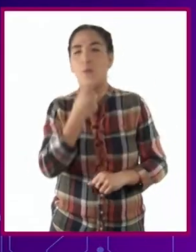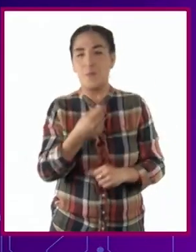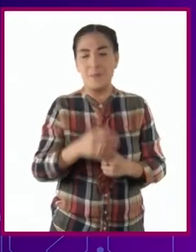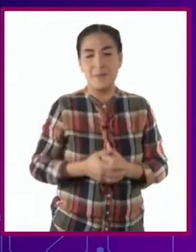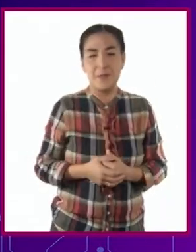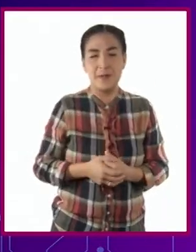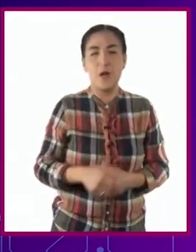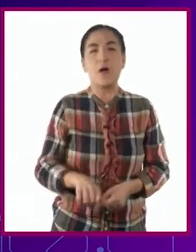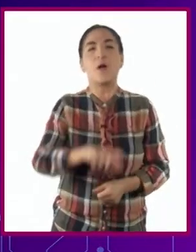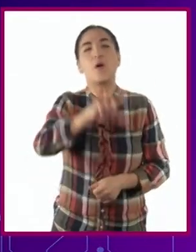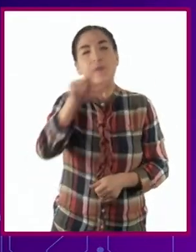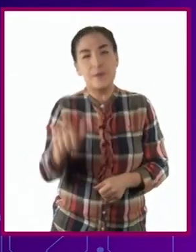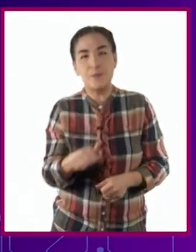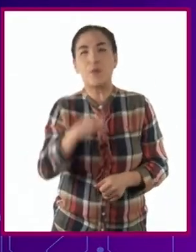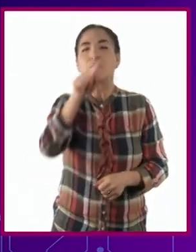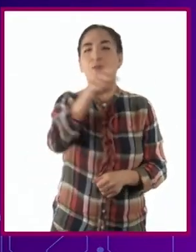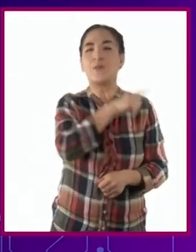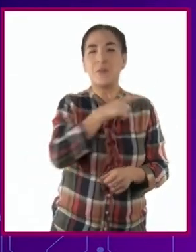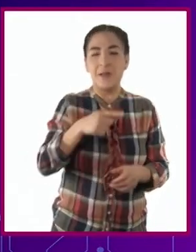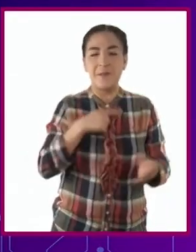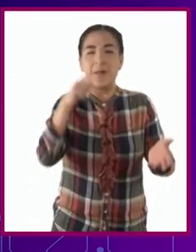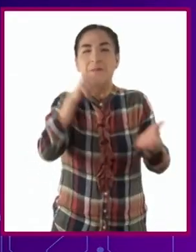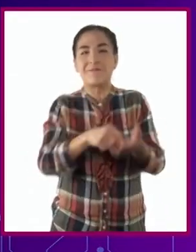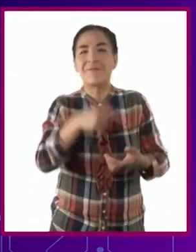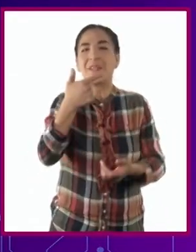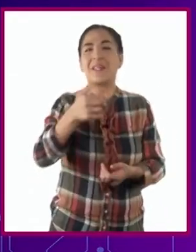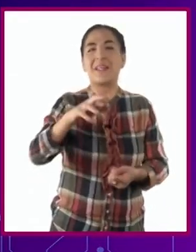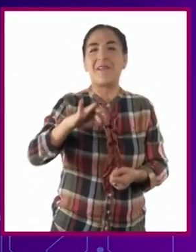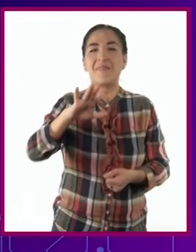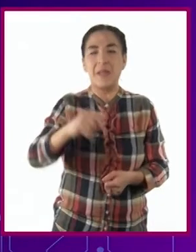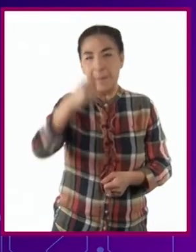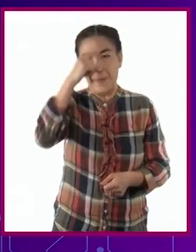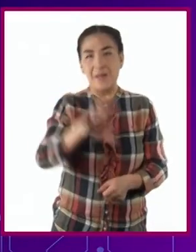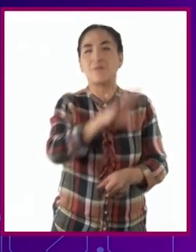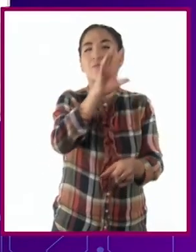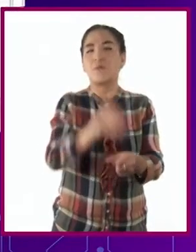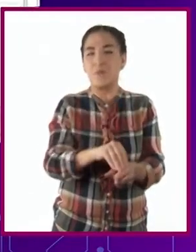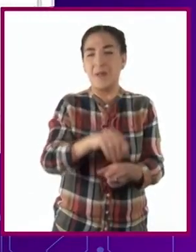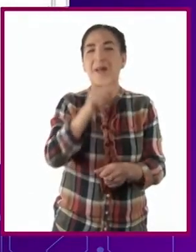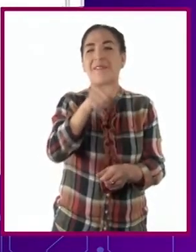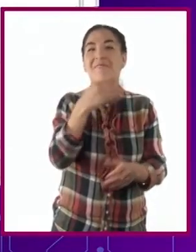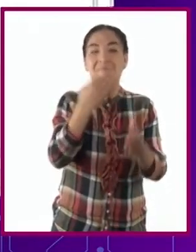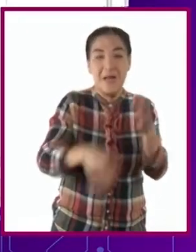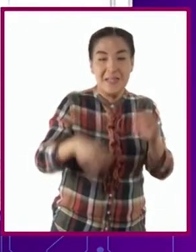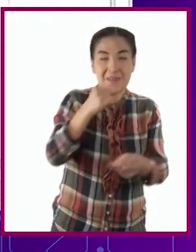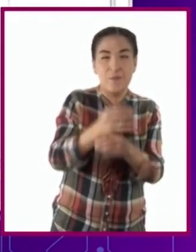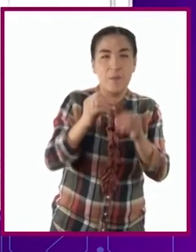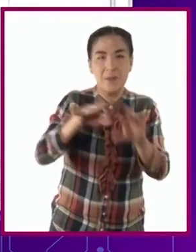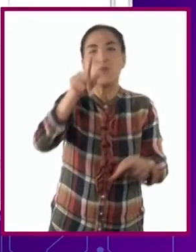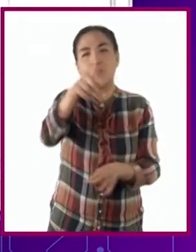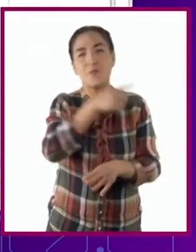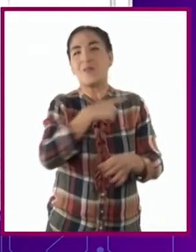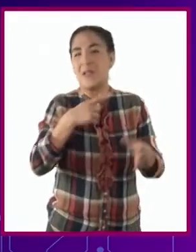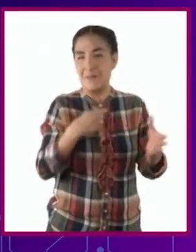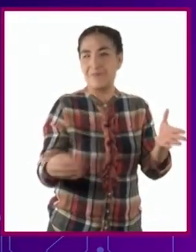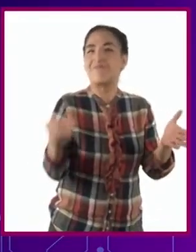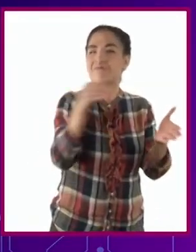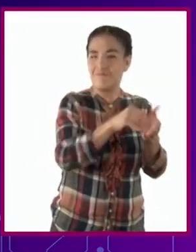Lo siguiente es editar la gráfica para completar los datos. Es correcto.